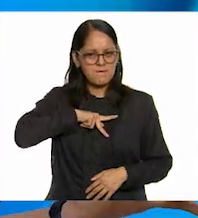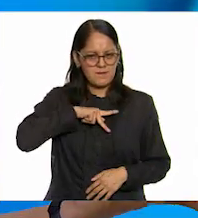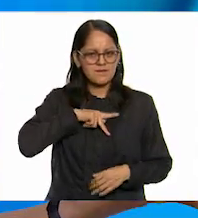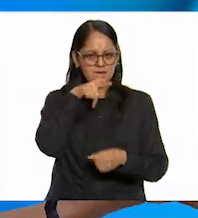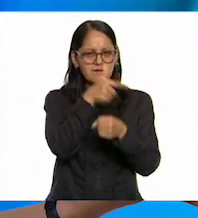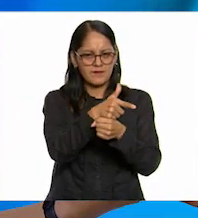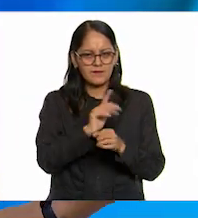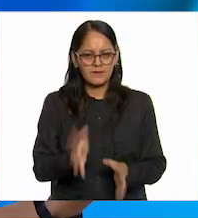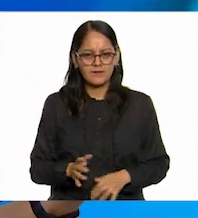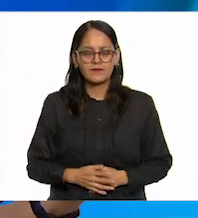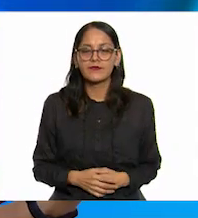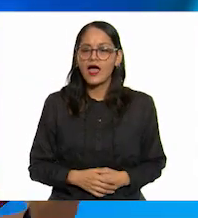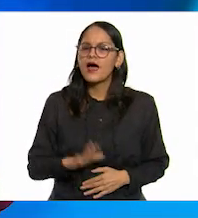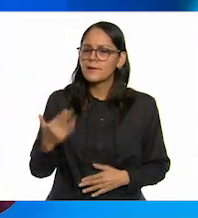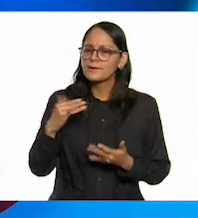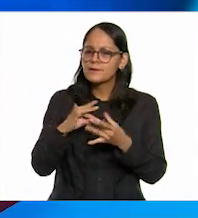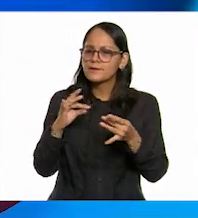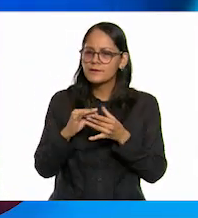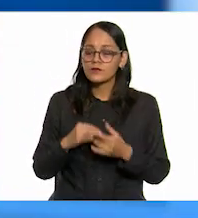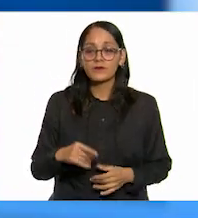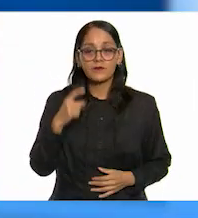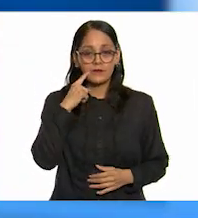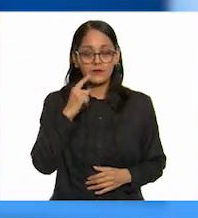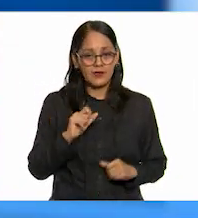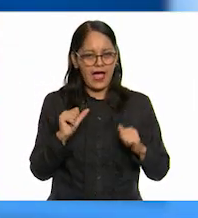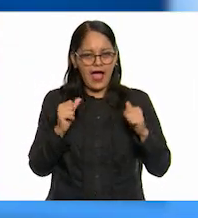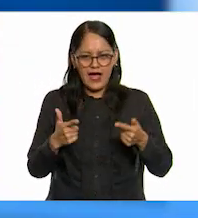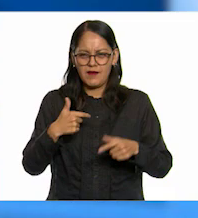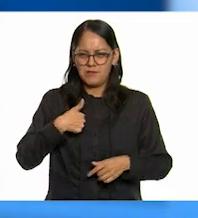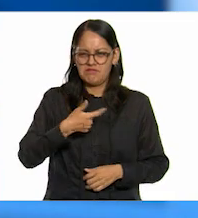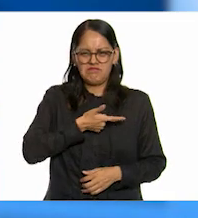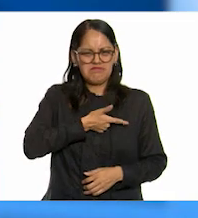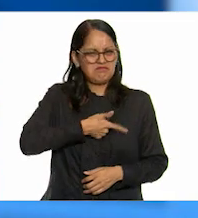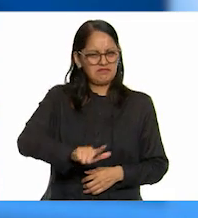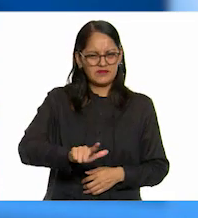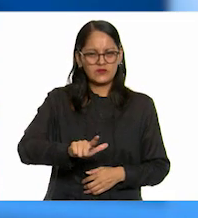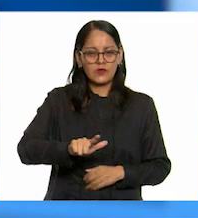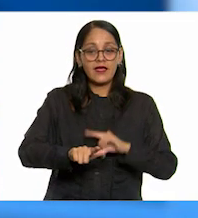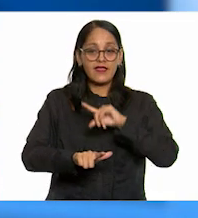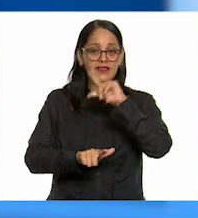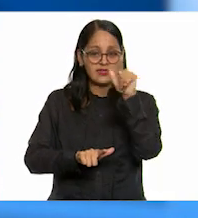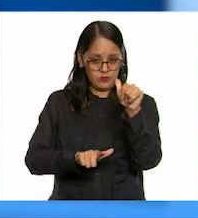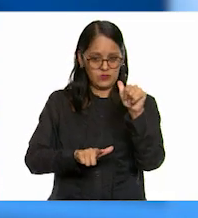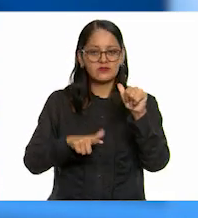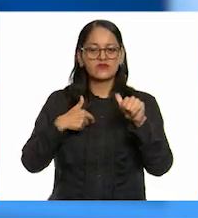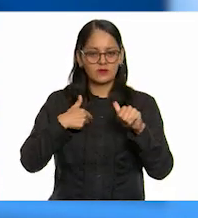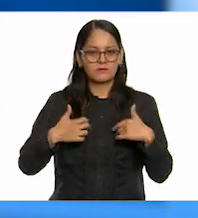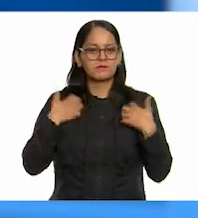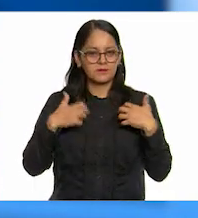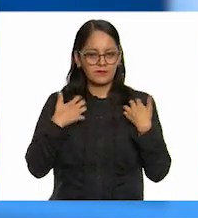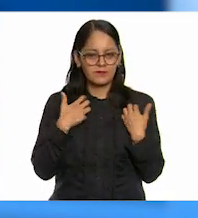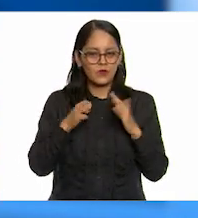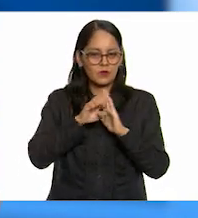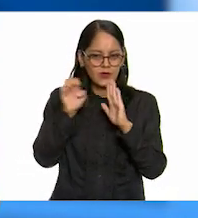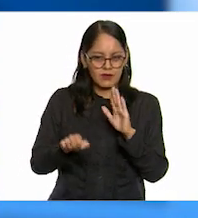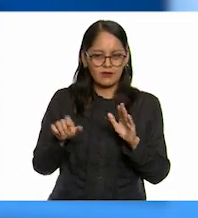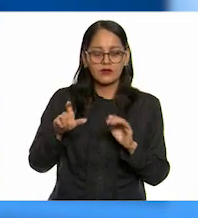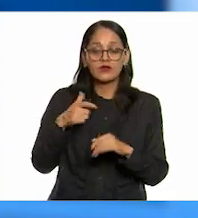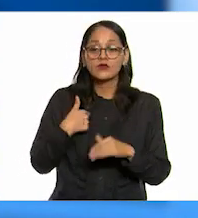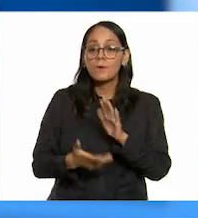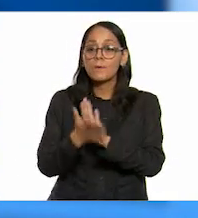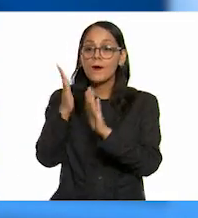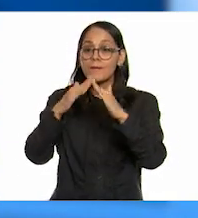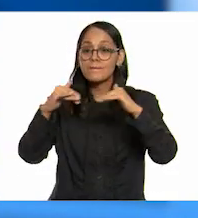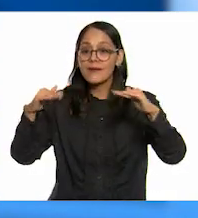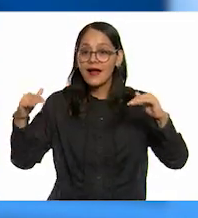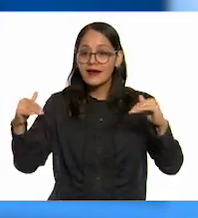explícamelo. Hay algo que me desagrada mucho y después me provoca disgusto. Por ejemplo, cuando voy a la playa